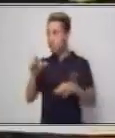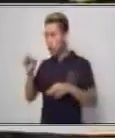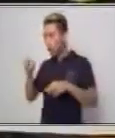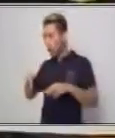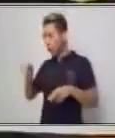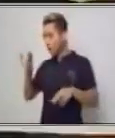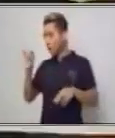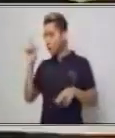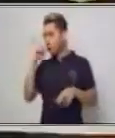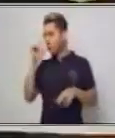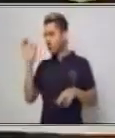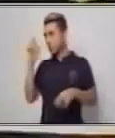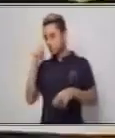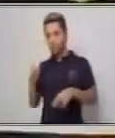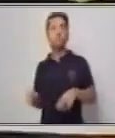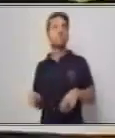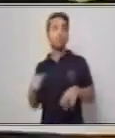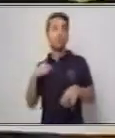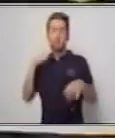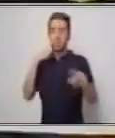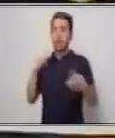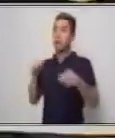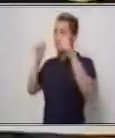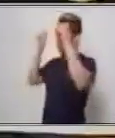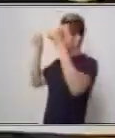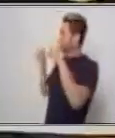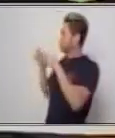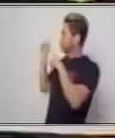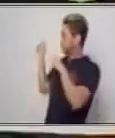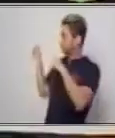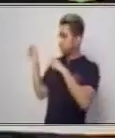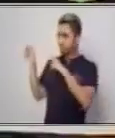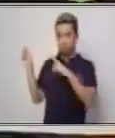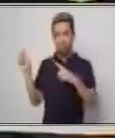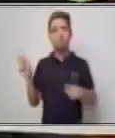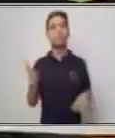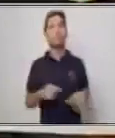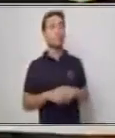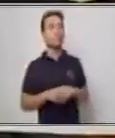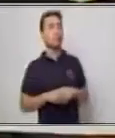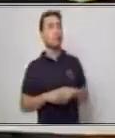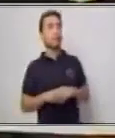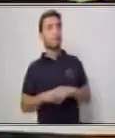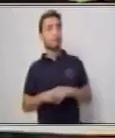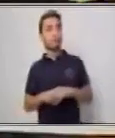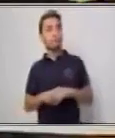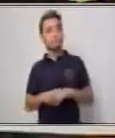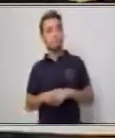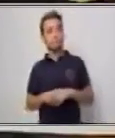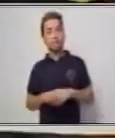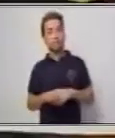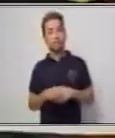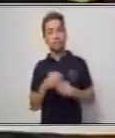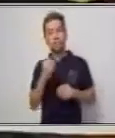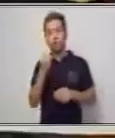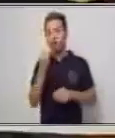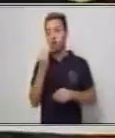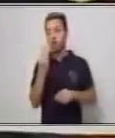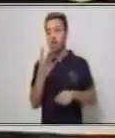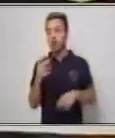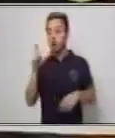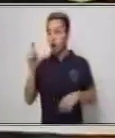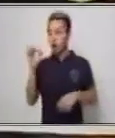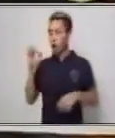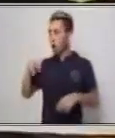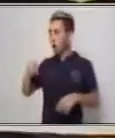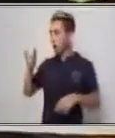estos papelógrafos, que por cierto no tienen definición, pero yo se los voy a decir. Tenemos acá los números compuestos